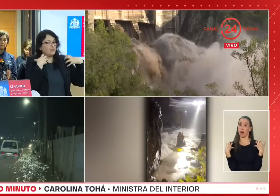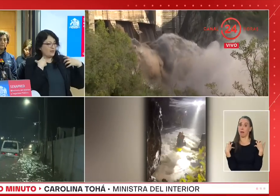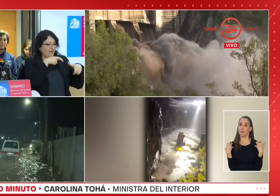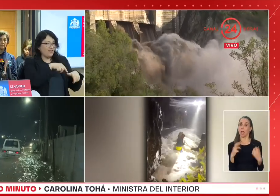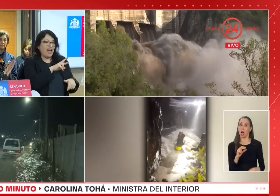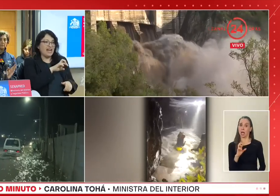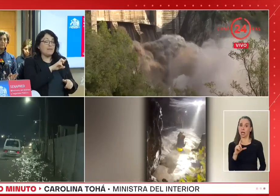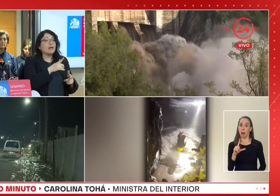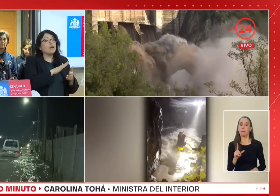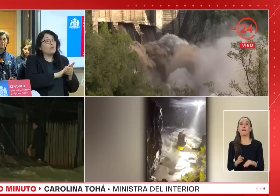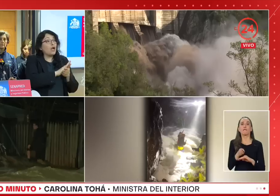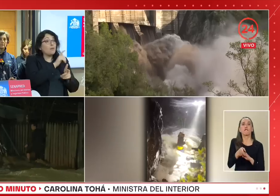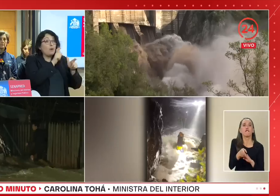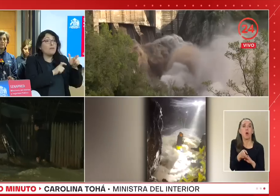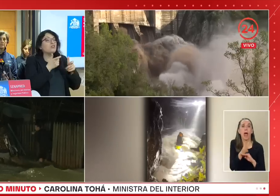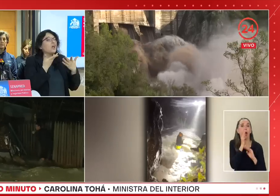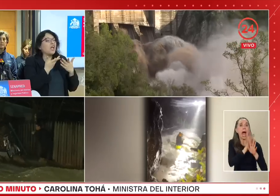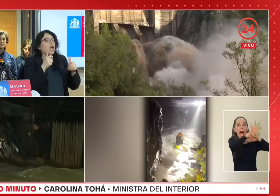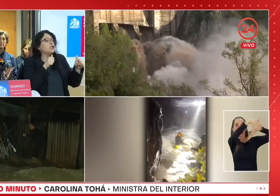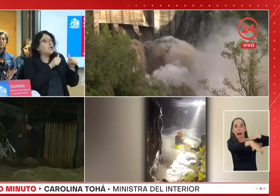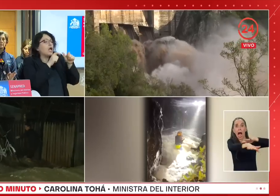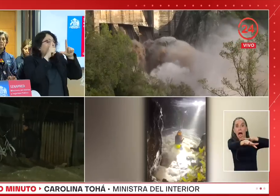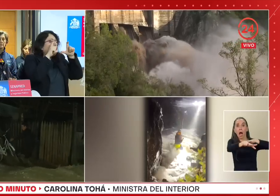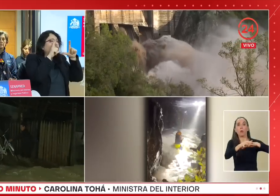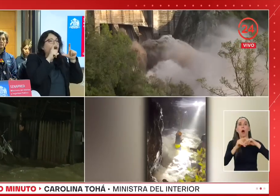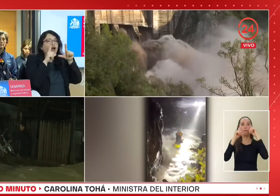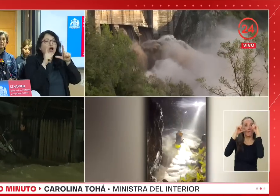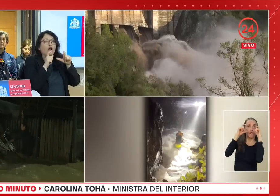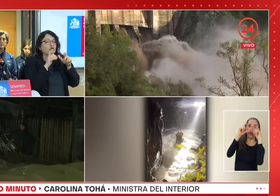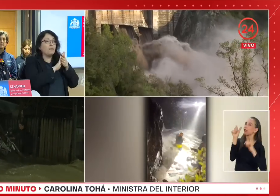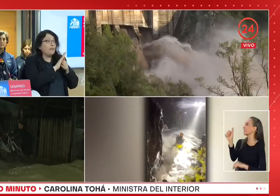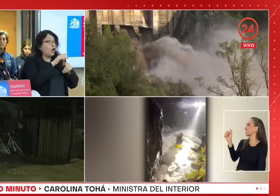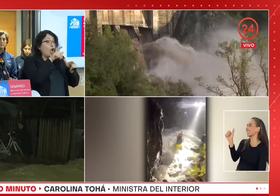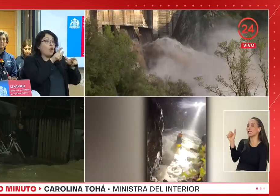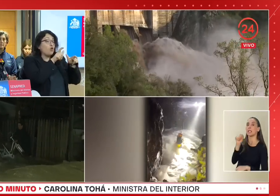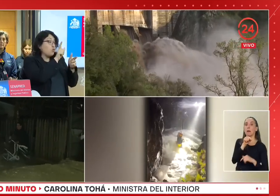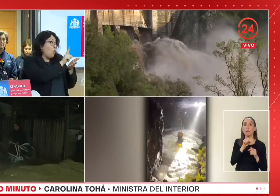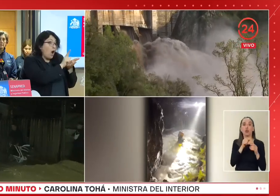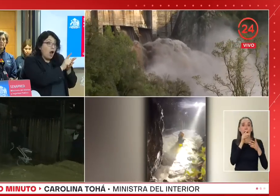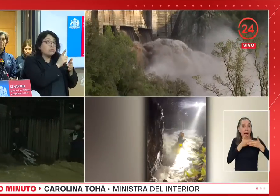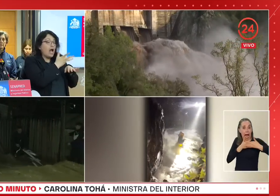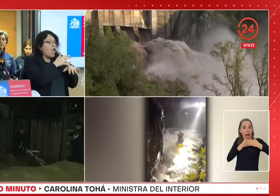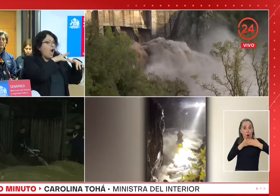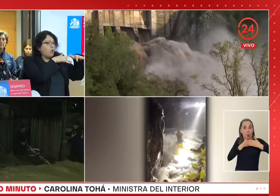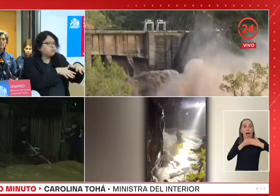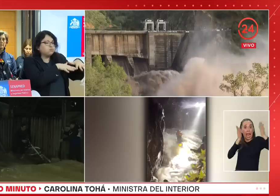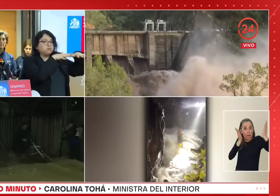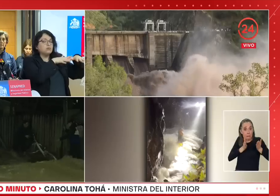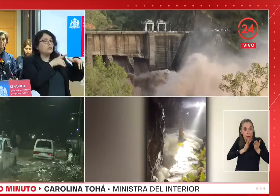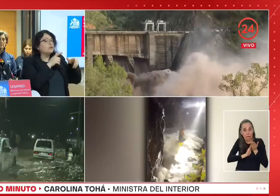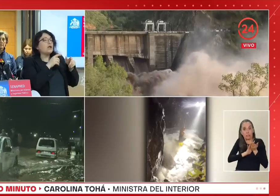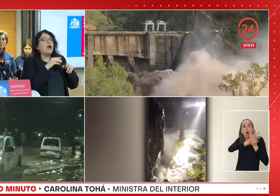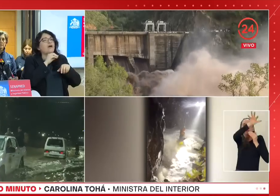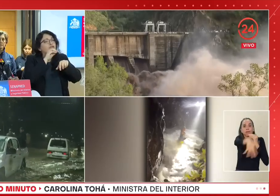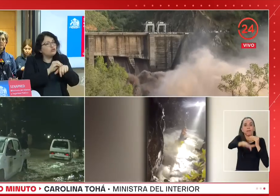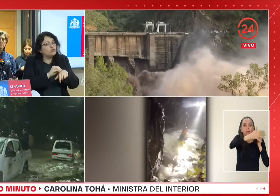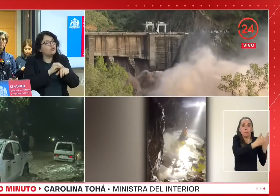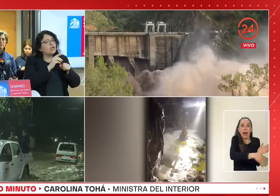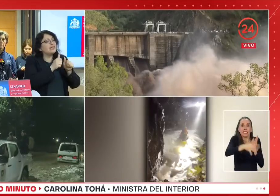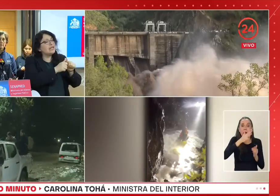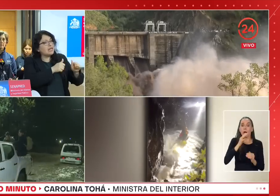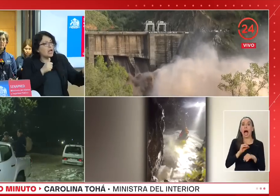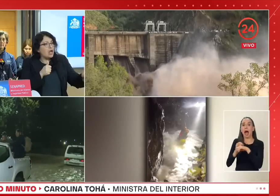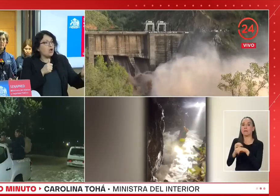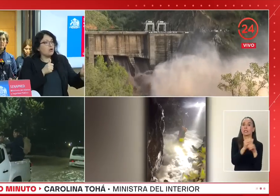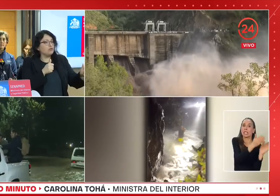rapel personas que fueron a sacar fotografías a los lugares donde se estaban haciendo las descargas pese a todas las indicaciones que se han hecho de